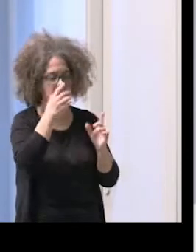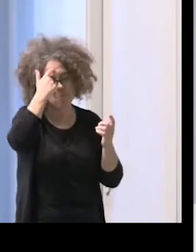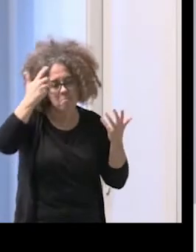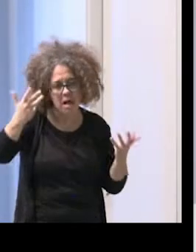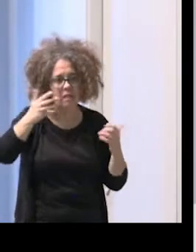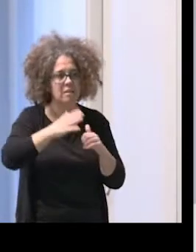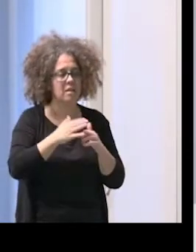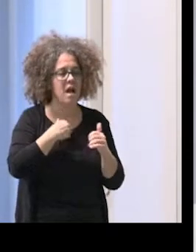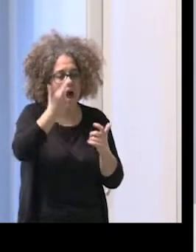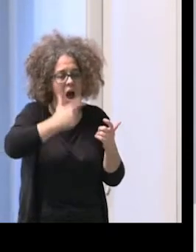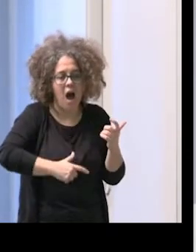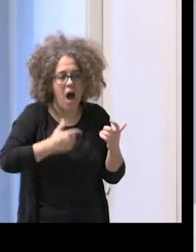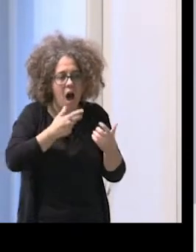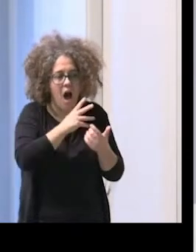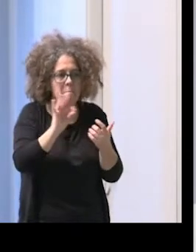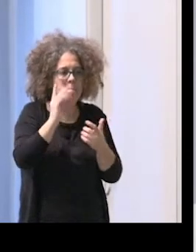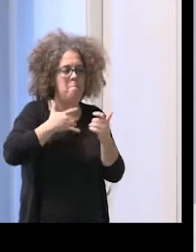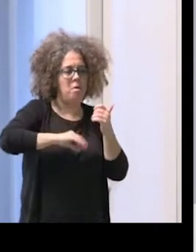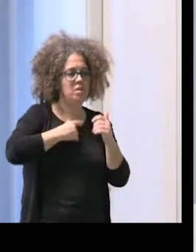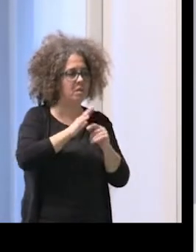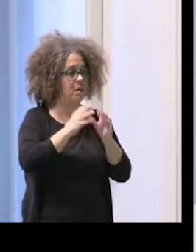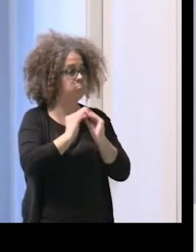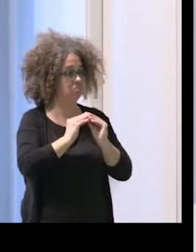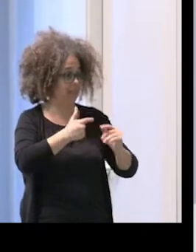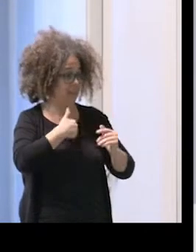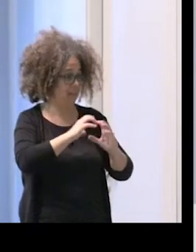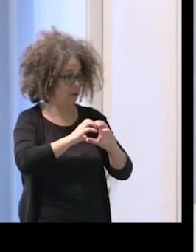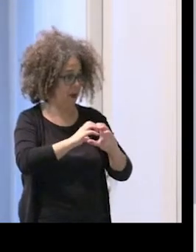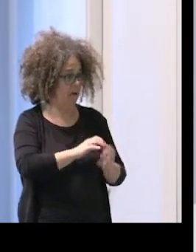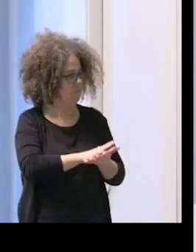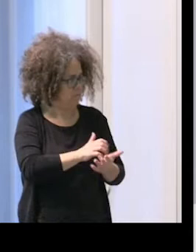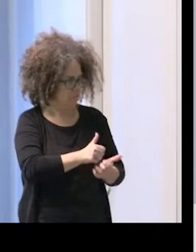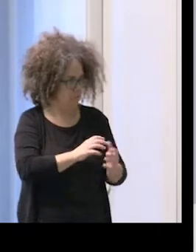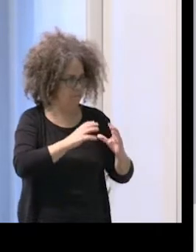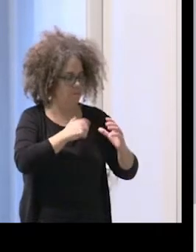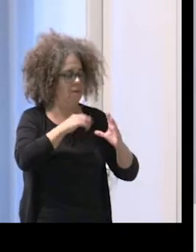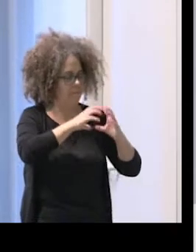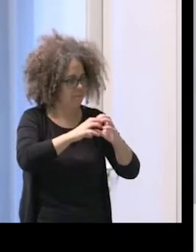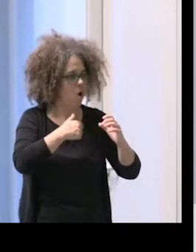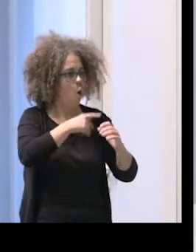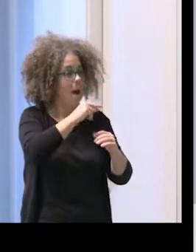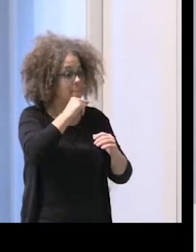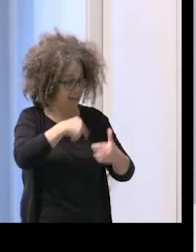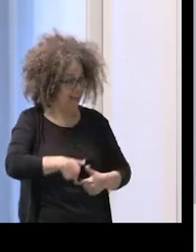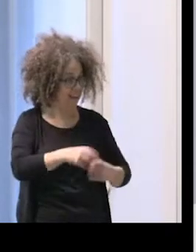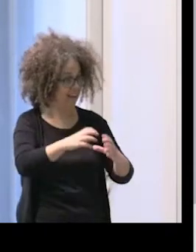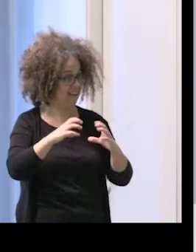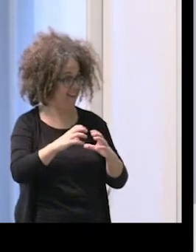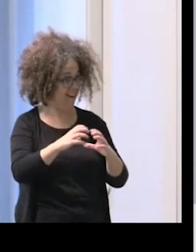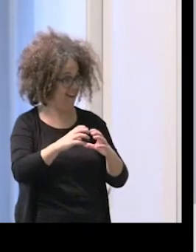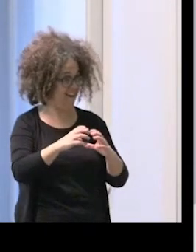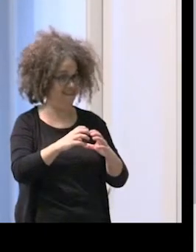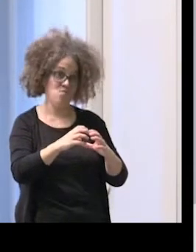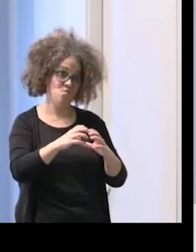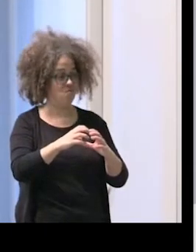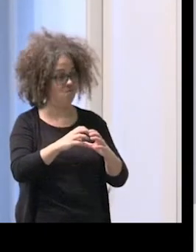la gente que está tratando de reparar el corazón o una vejiga, están hablando, tienen que producir 10 a la 7,